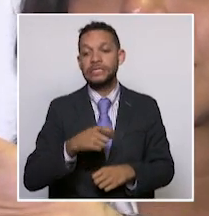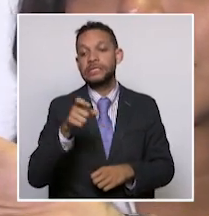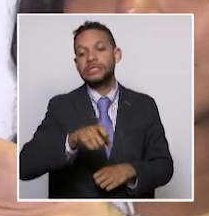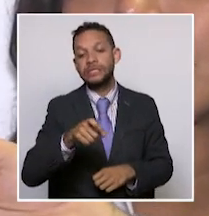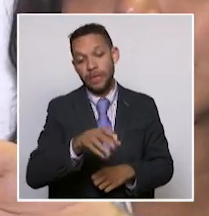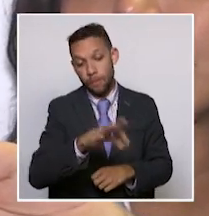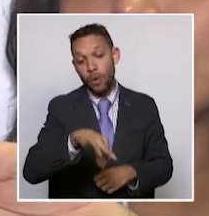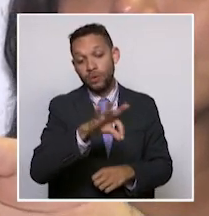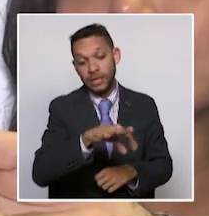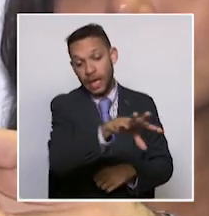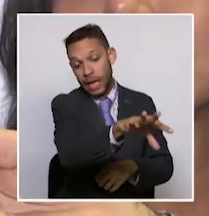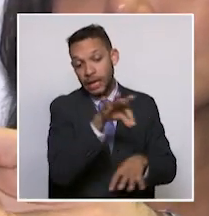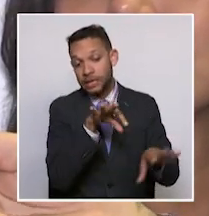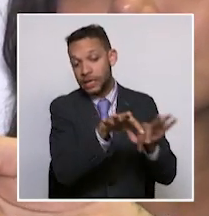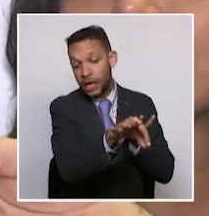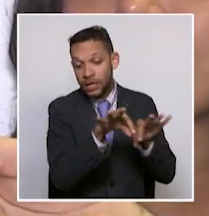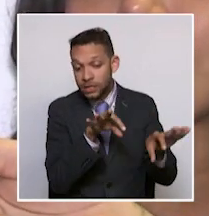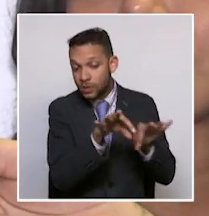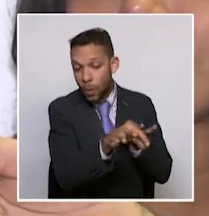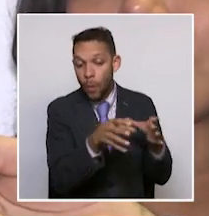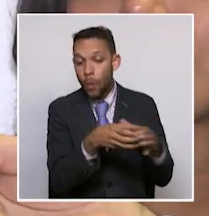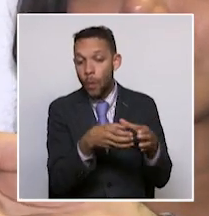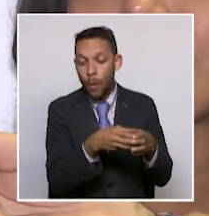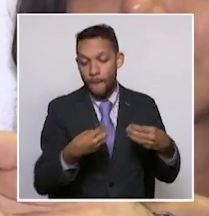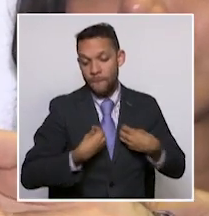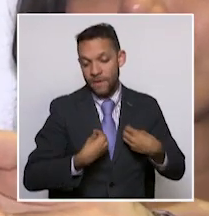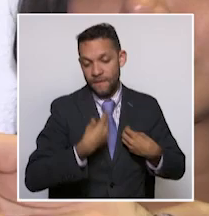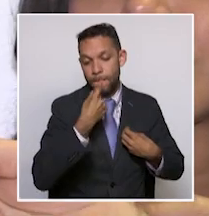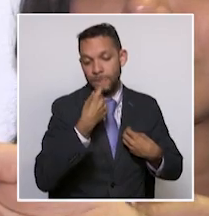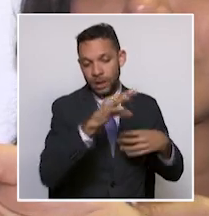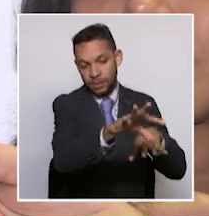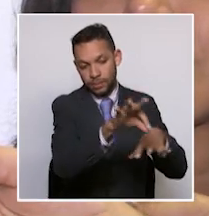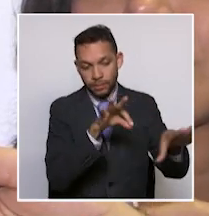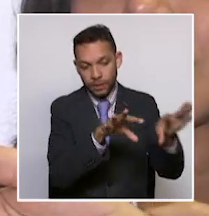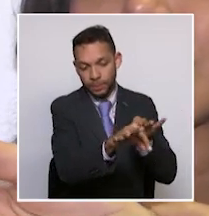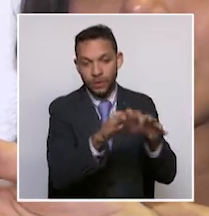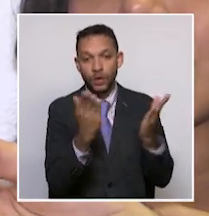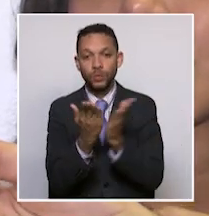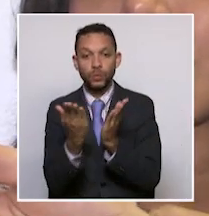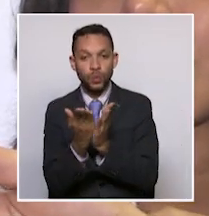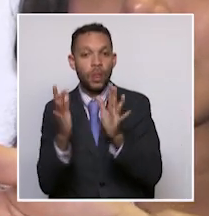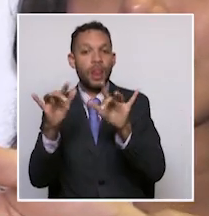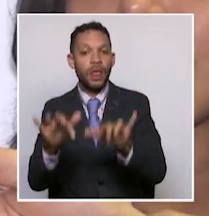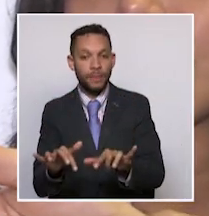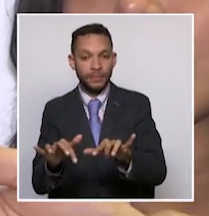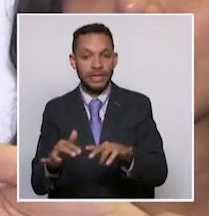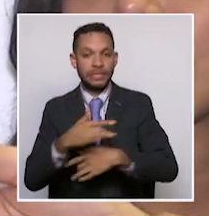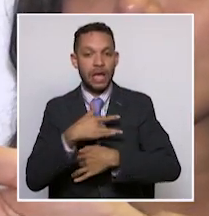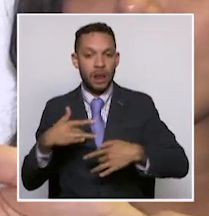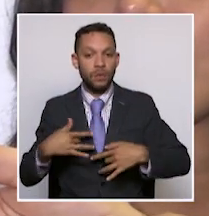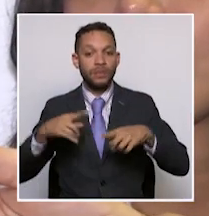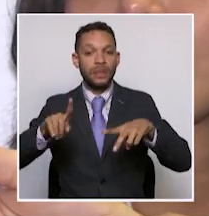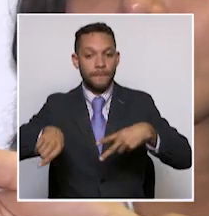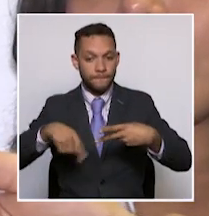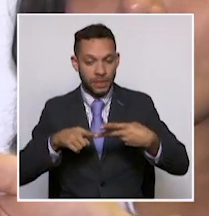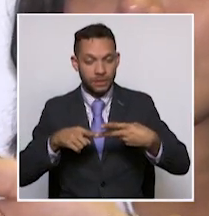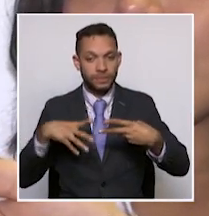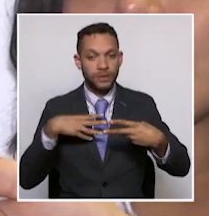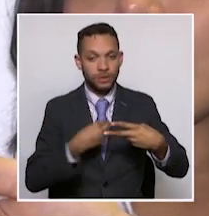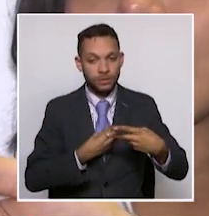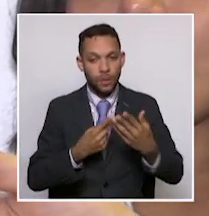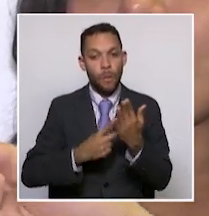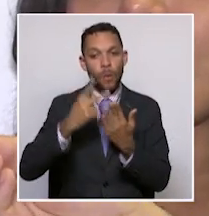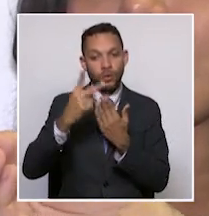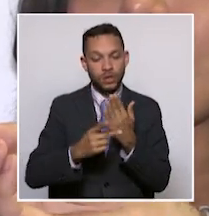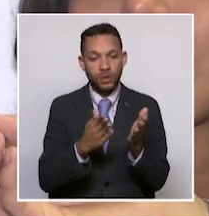Desarrollo Social, en la Secretaría de Infraestructura, en la Secretaría de Salud, en la Secretaría de Educación. La administración departamental, con la ejecución del plan de